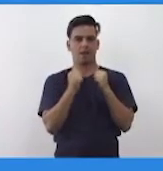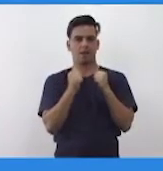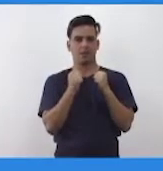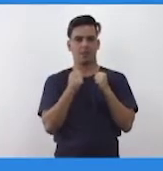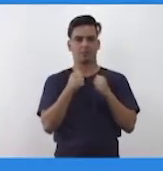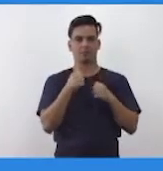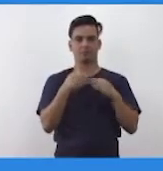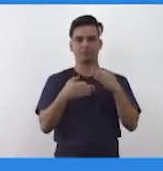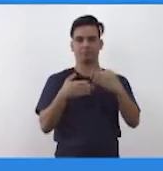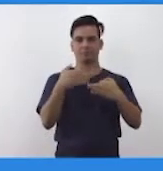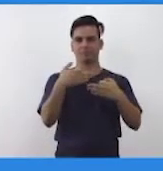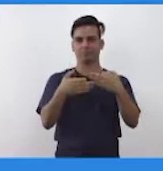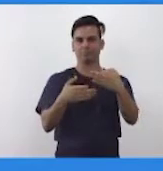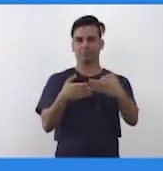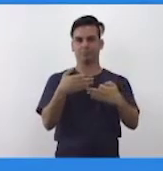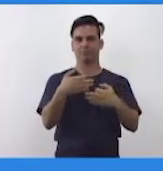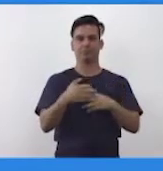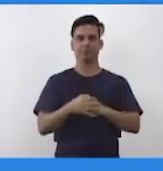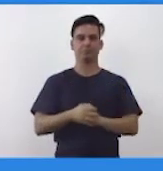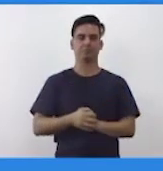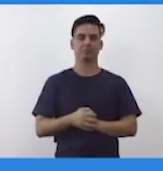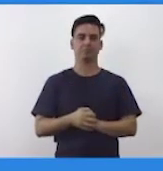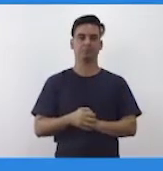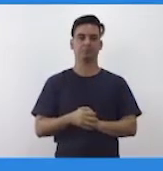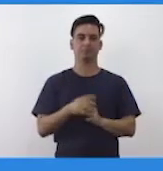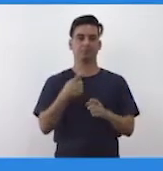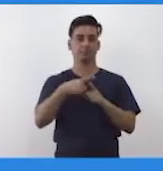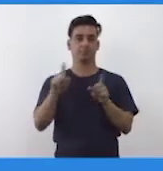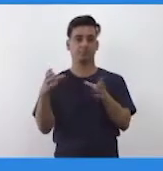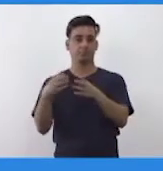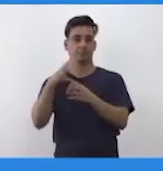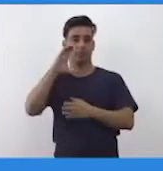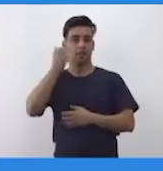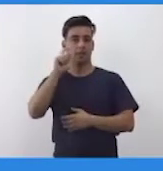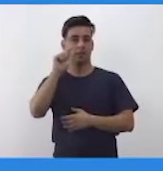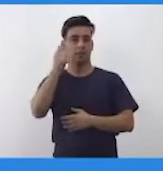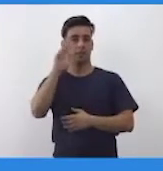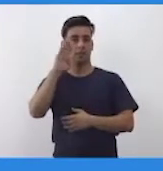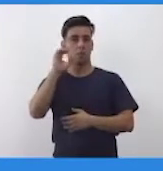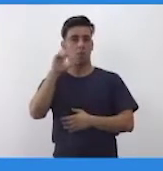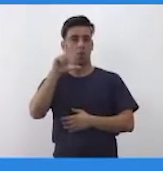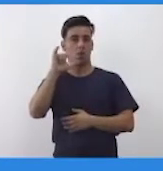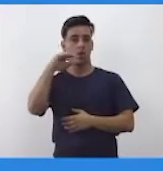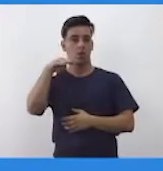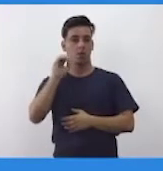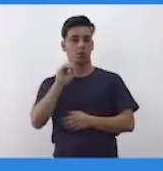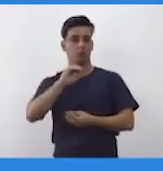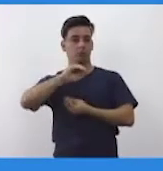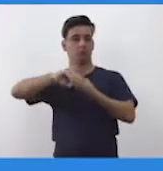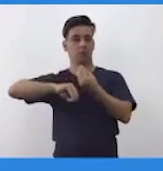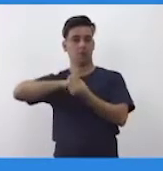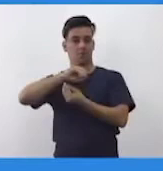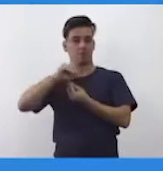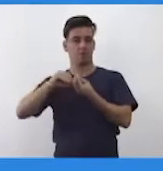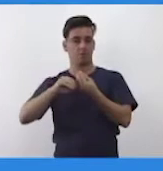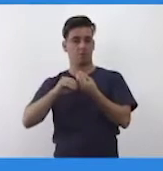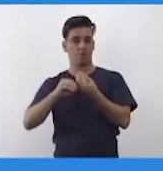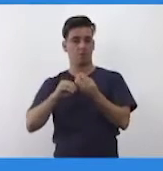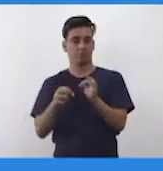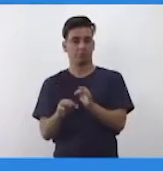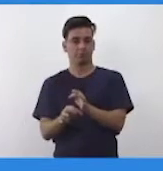que es el ATP. En el caso del catabolismo, se transforman moléculas complejas en otras